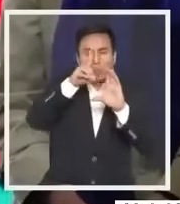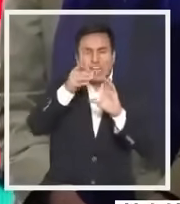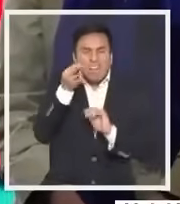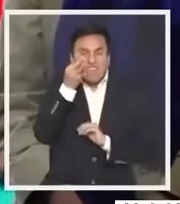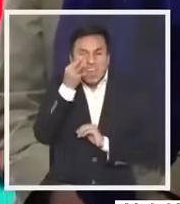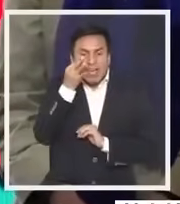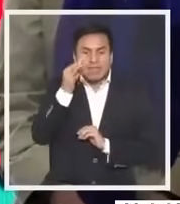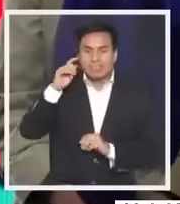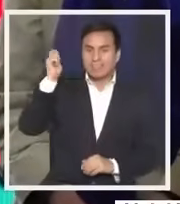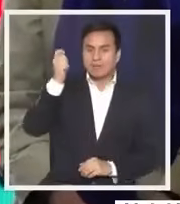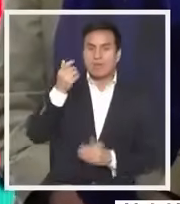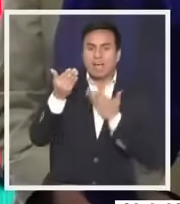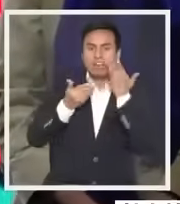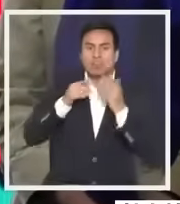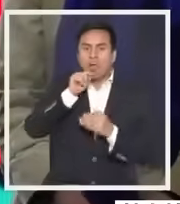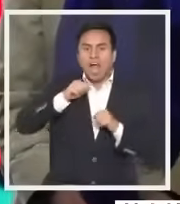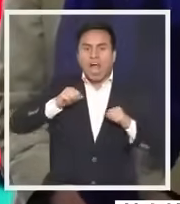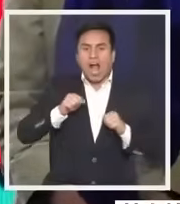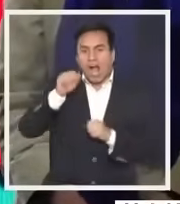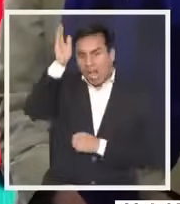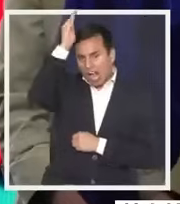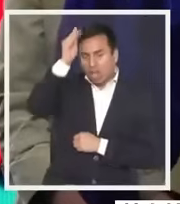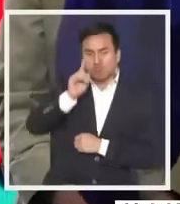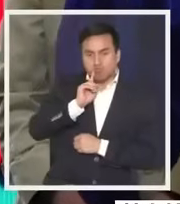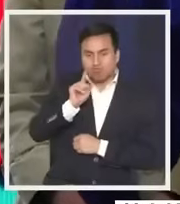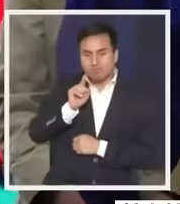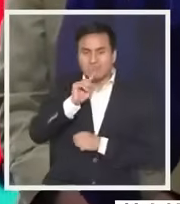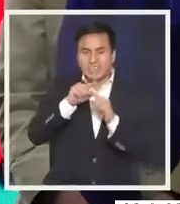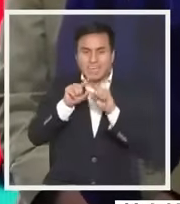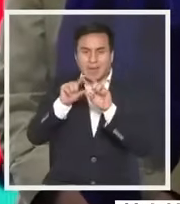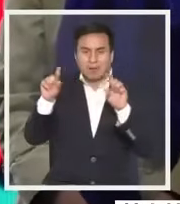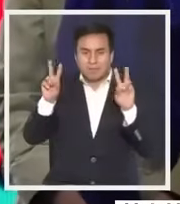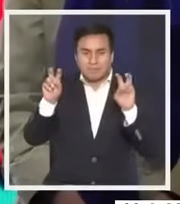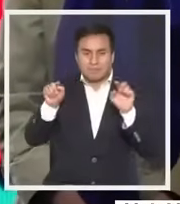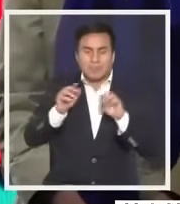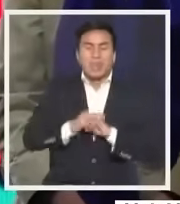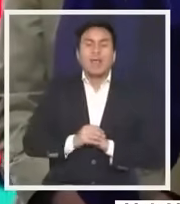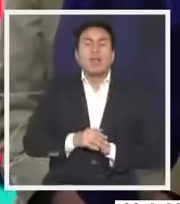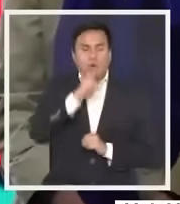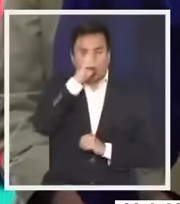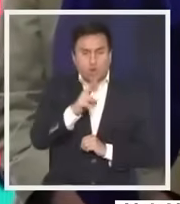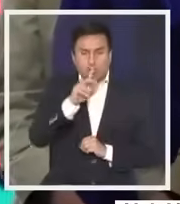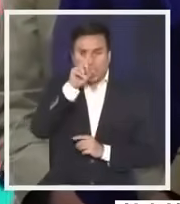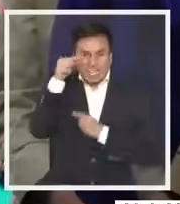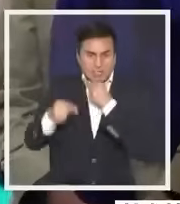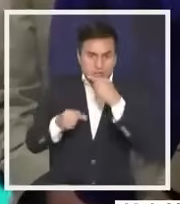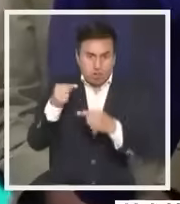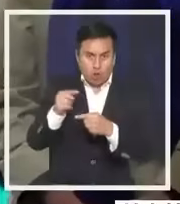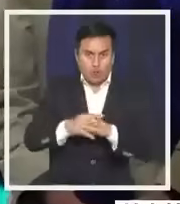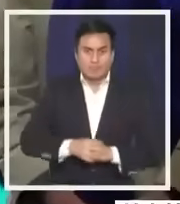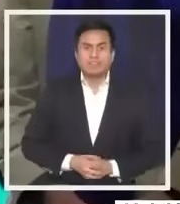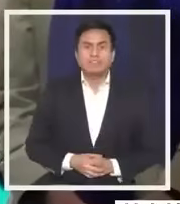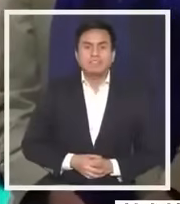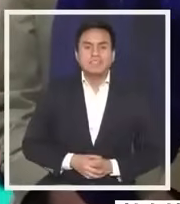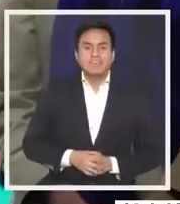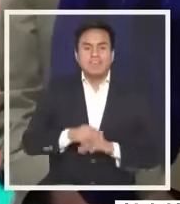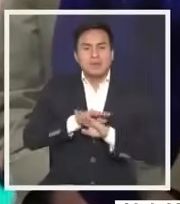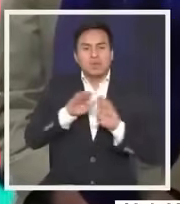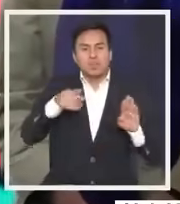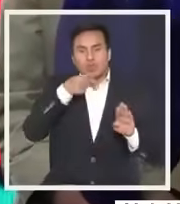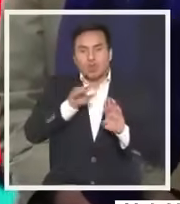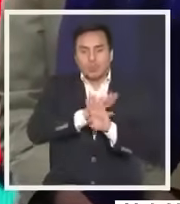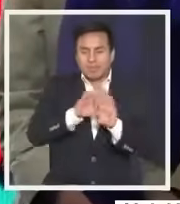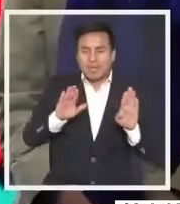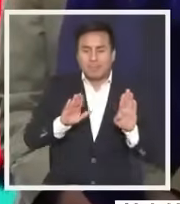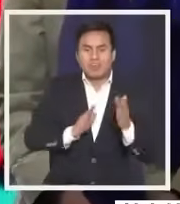que se llama En septiembre canta el gallo. En honor a estas tradiciones, y para ir terminando y